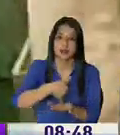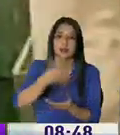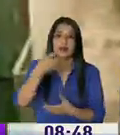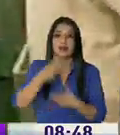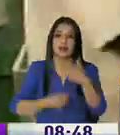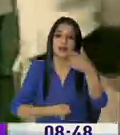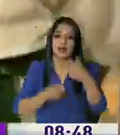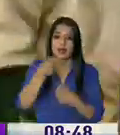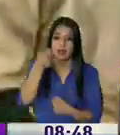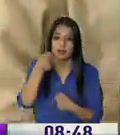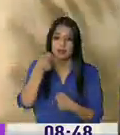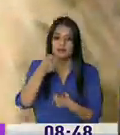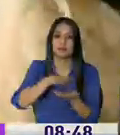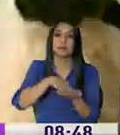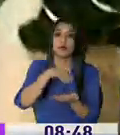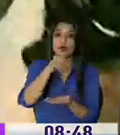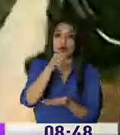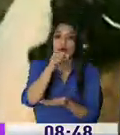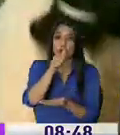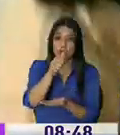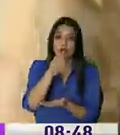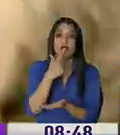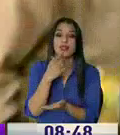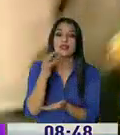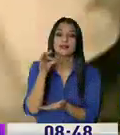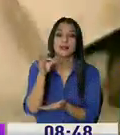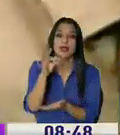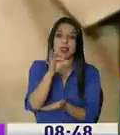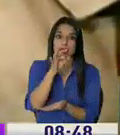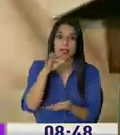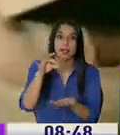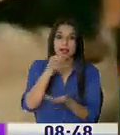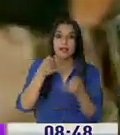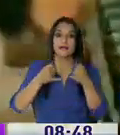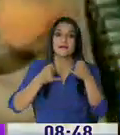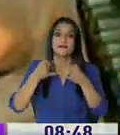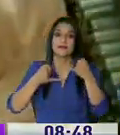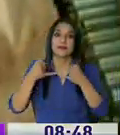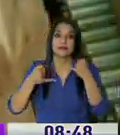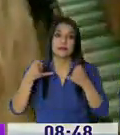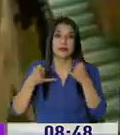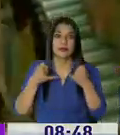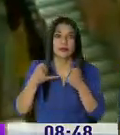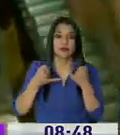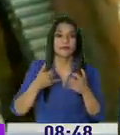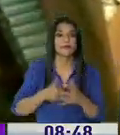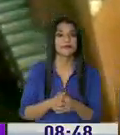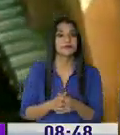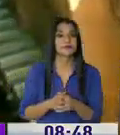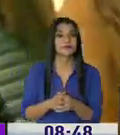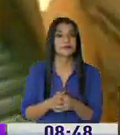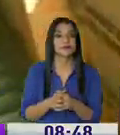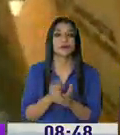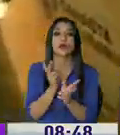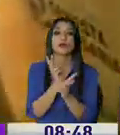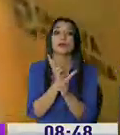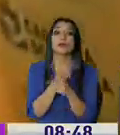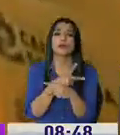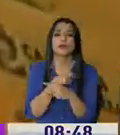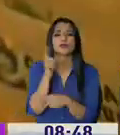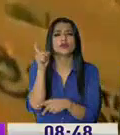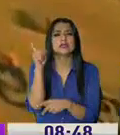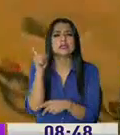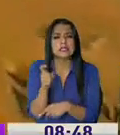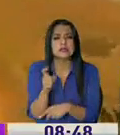leche en polvo, es sal, es fideos. Son productos de primera